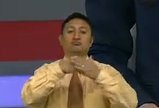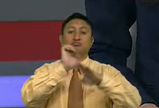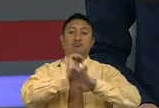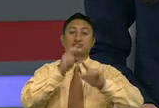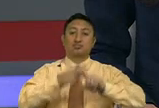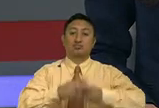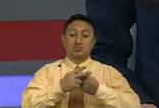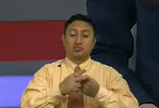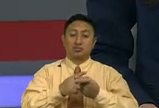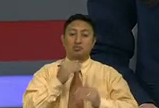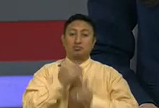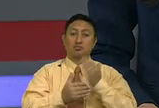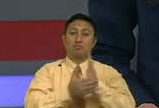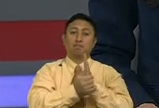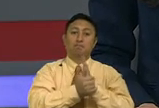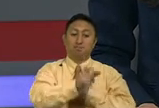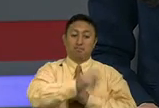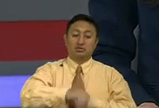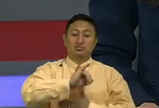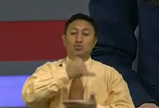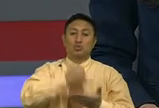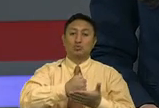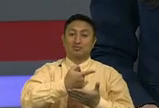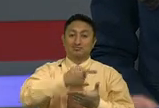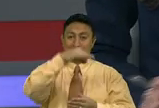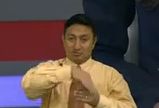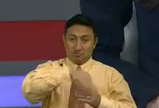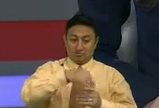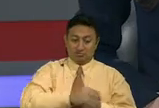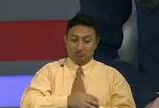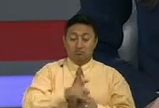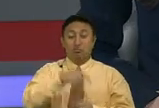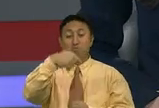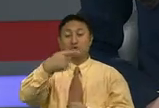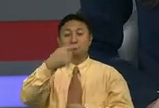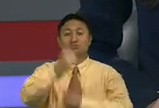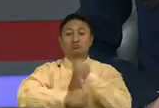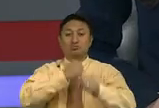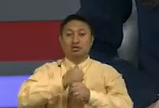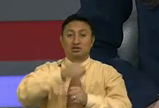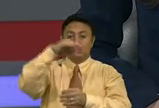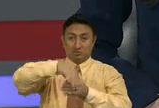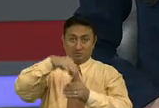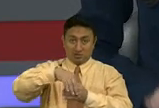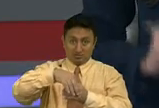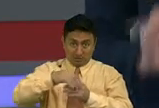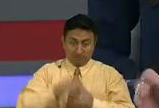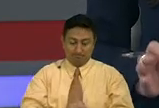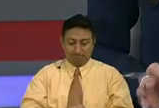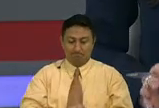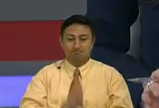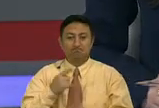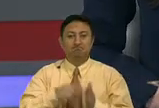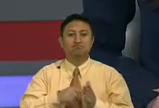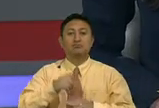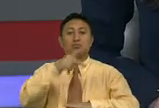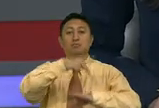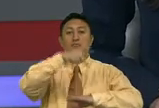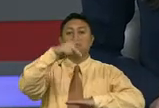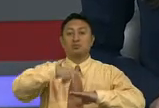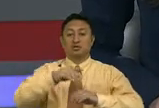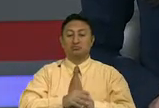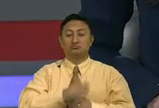de capacitación a los miembros de las juntas receptoras del voto para las elecciones seccionales del 2019. En el caso de la provincia de Pichincha, más